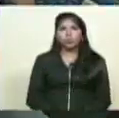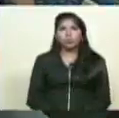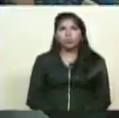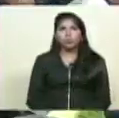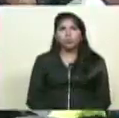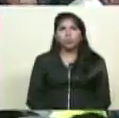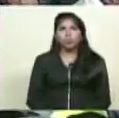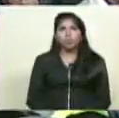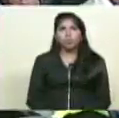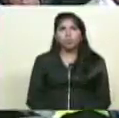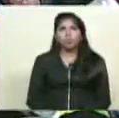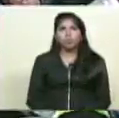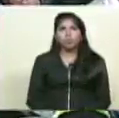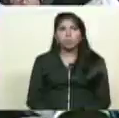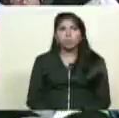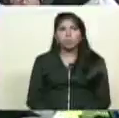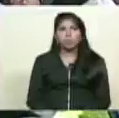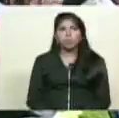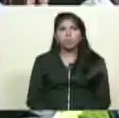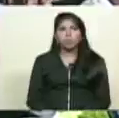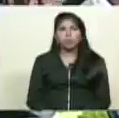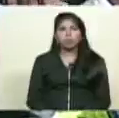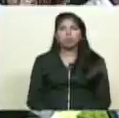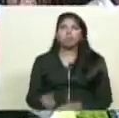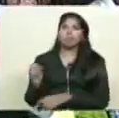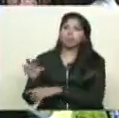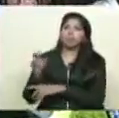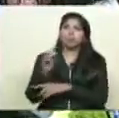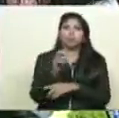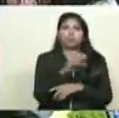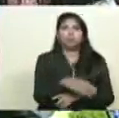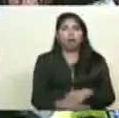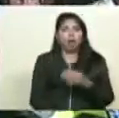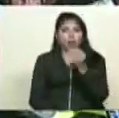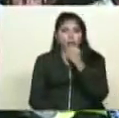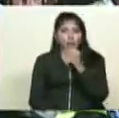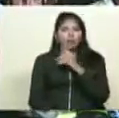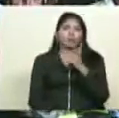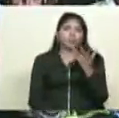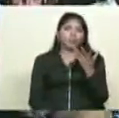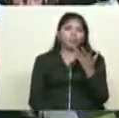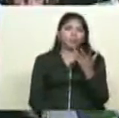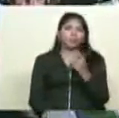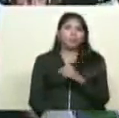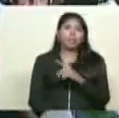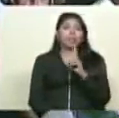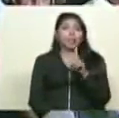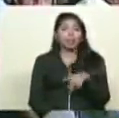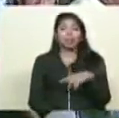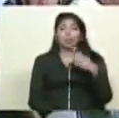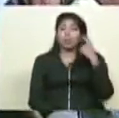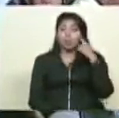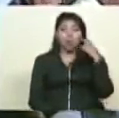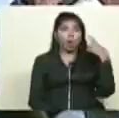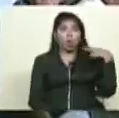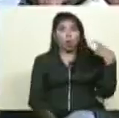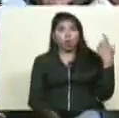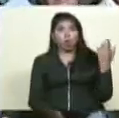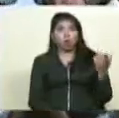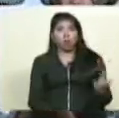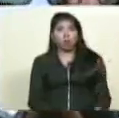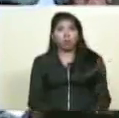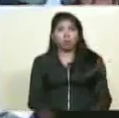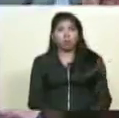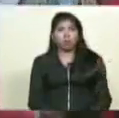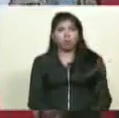y de distribución en los alimentos. Así como han alterado hasta niveles de locura, se han vuelto locos